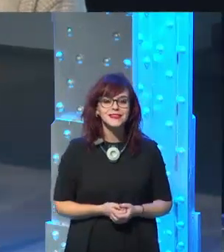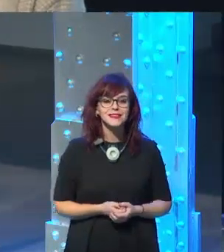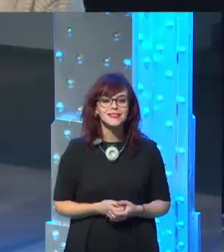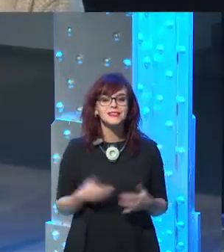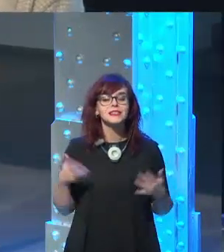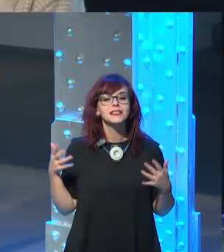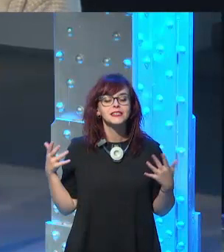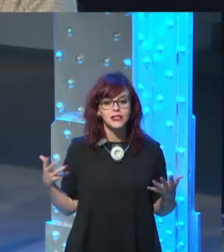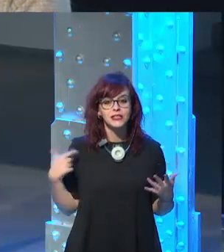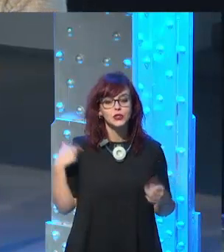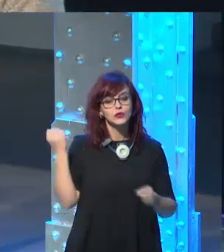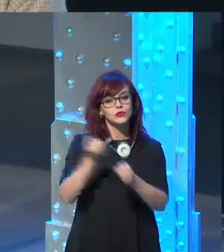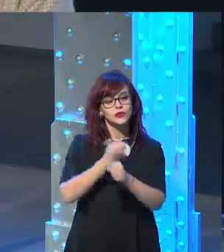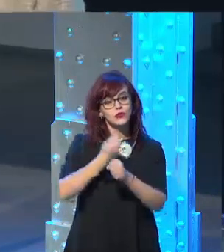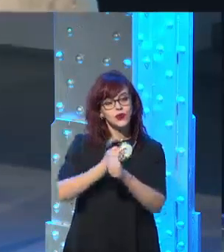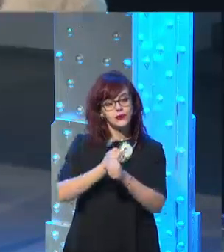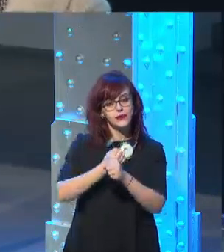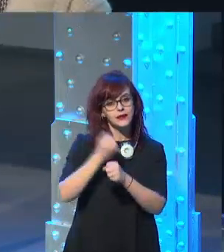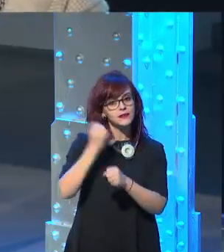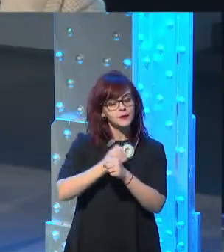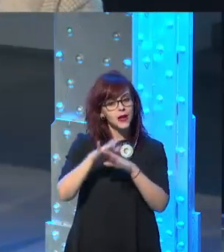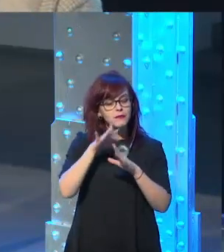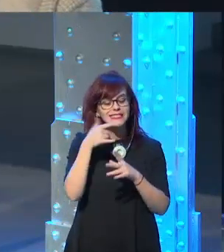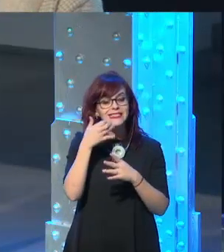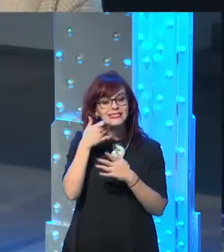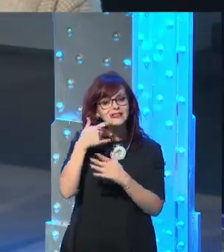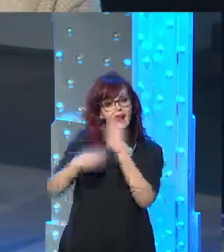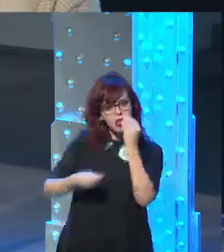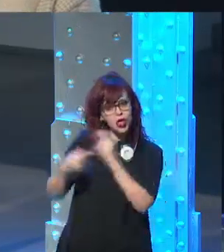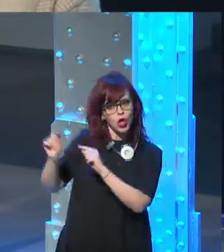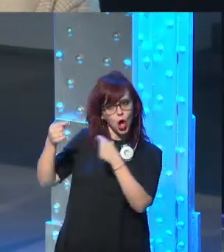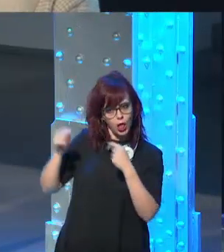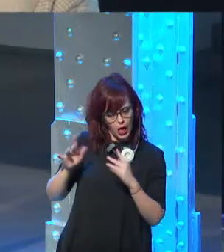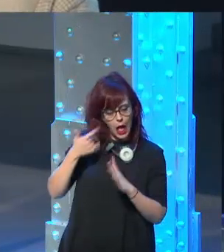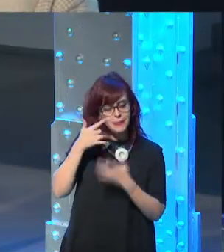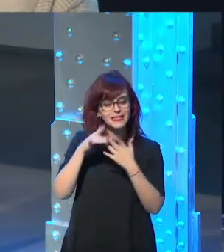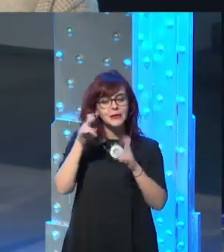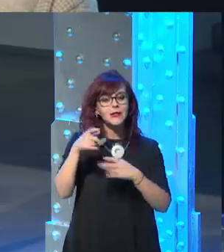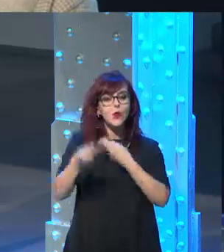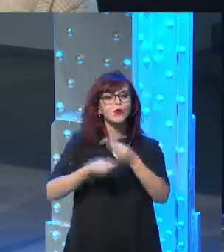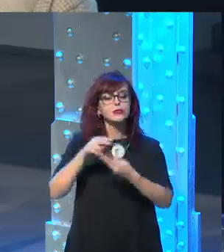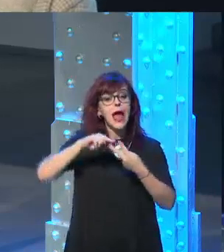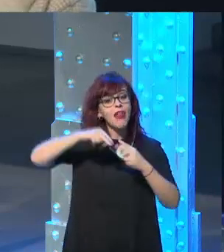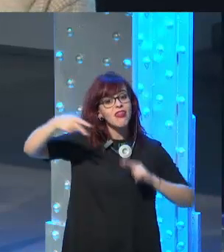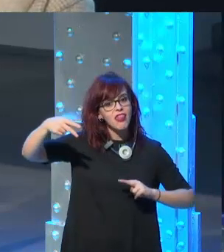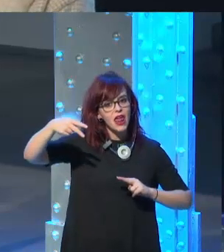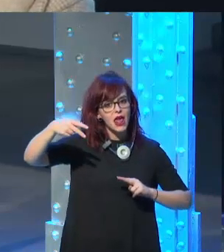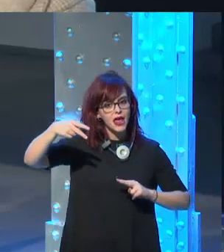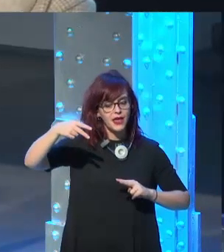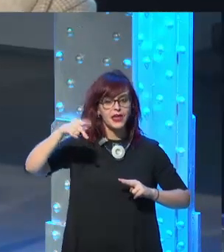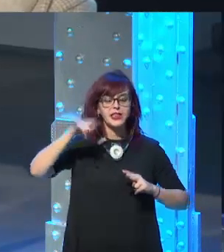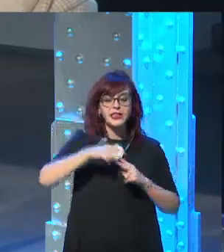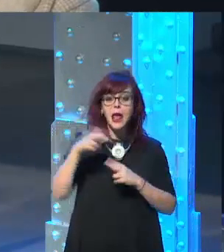Yo trabajé, corrígeme si me equivoco, también utiliza el ADN de los